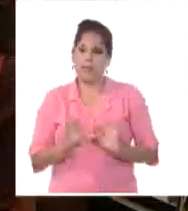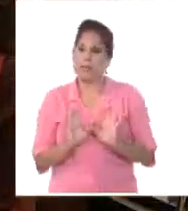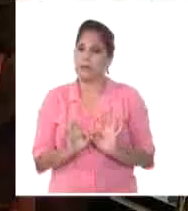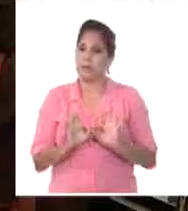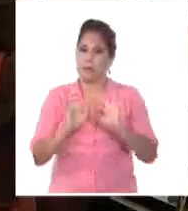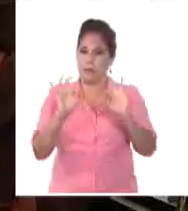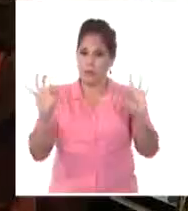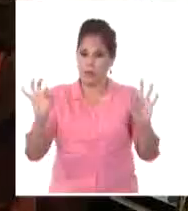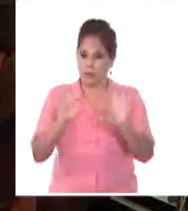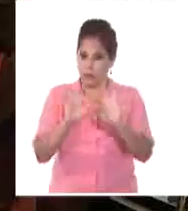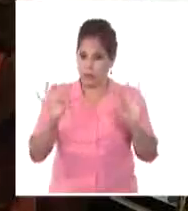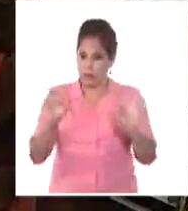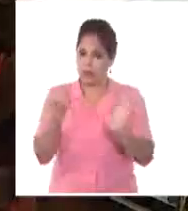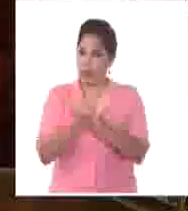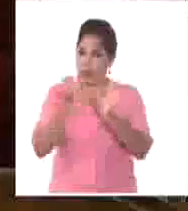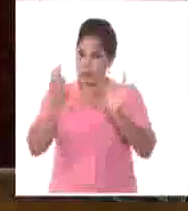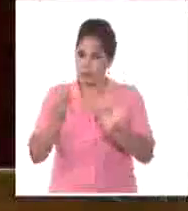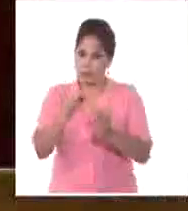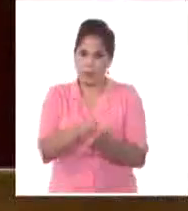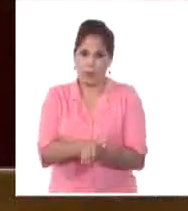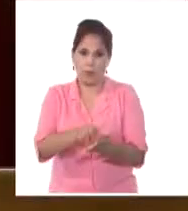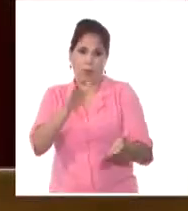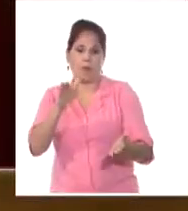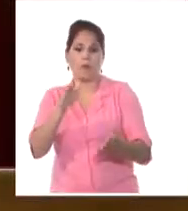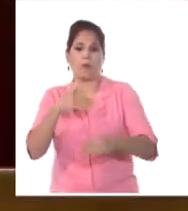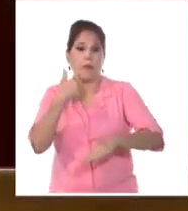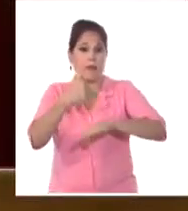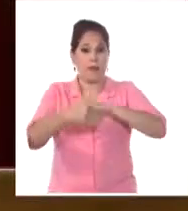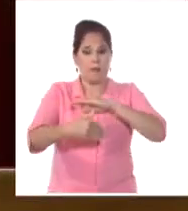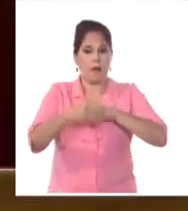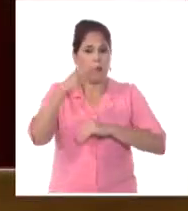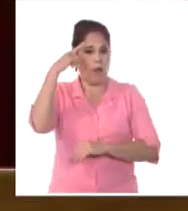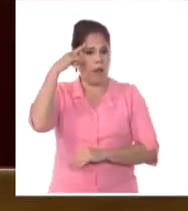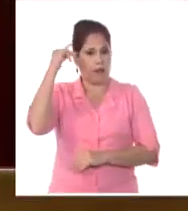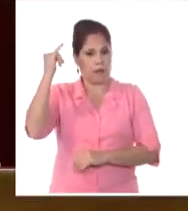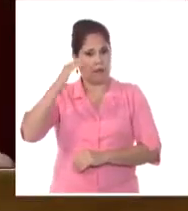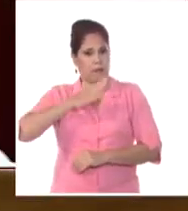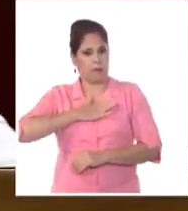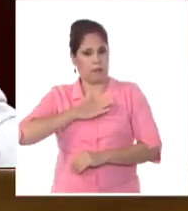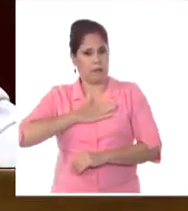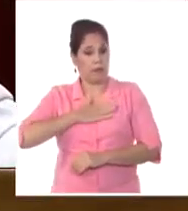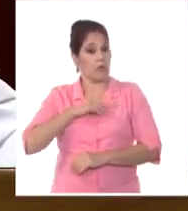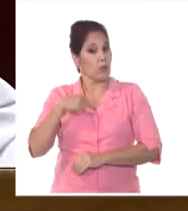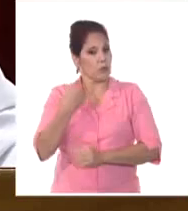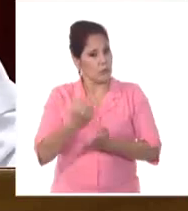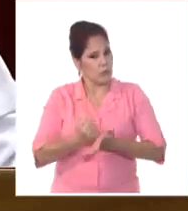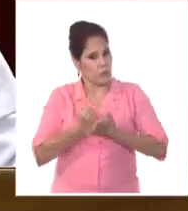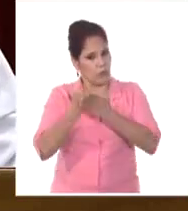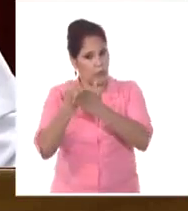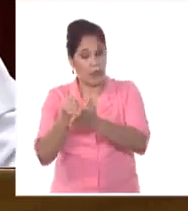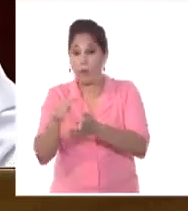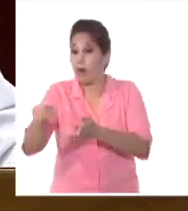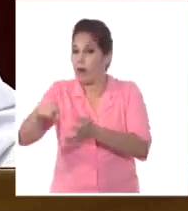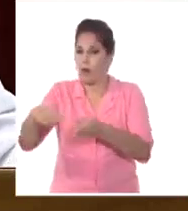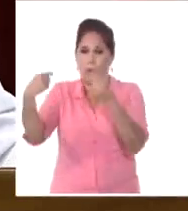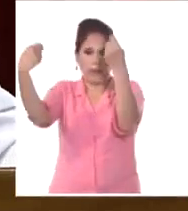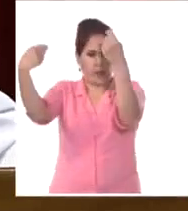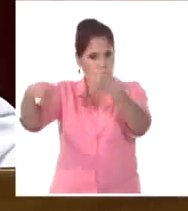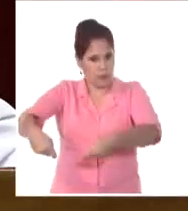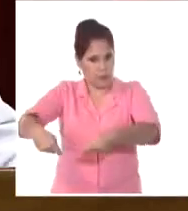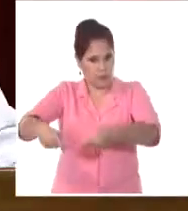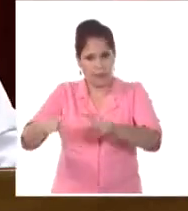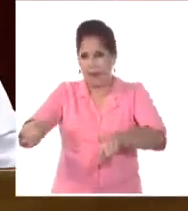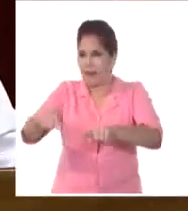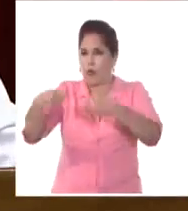Especialmente reafirmamos nuestro compromiso con el hermano pueblo de Haití y nuestro total respaldo a la autodeterminación